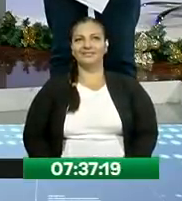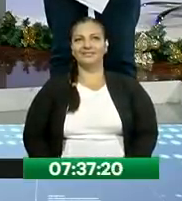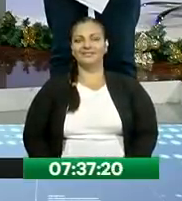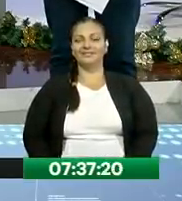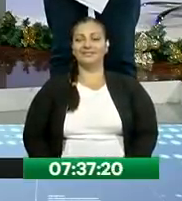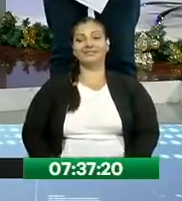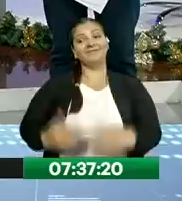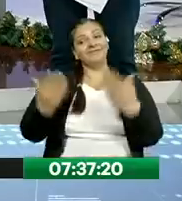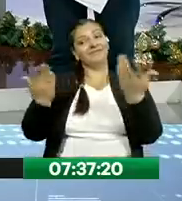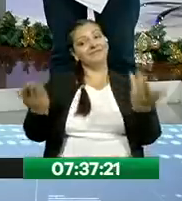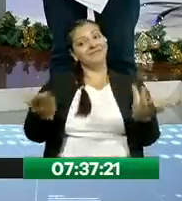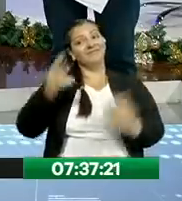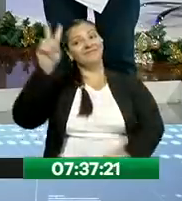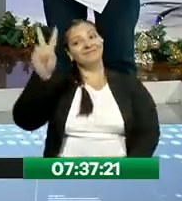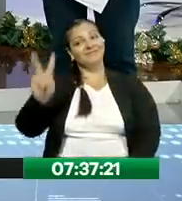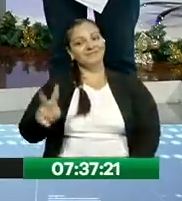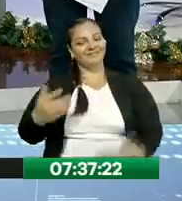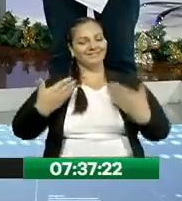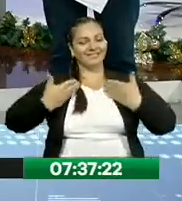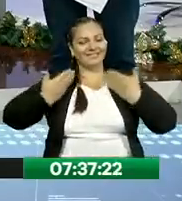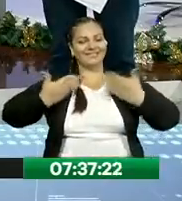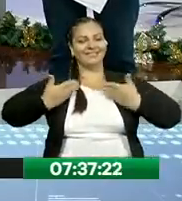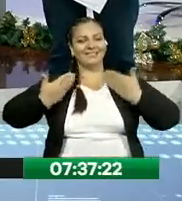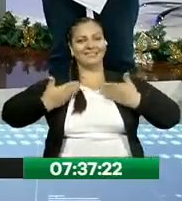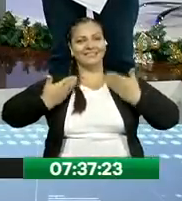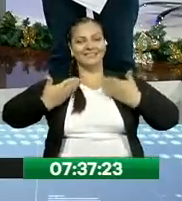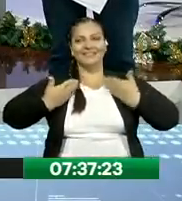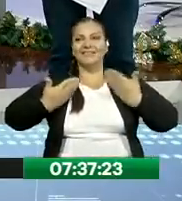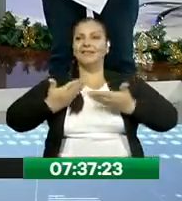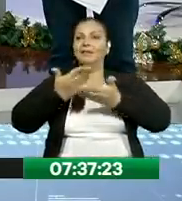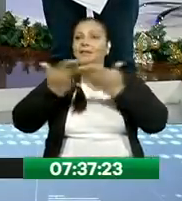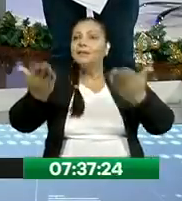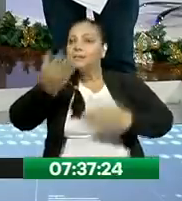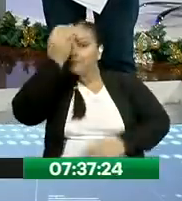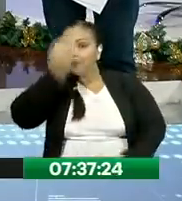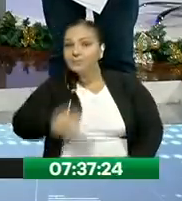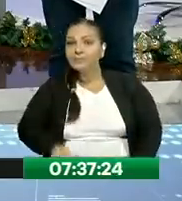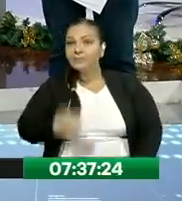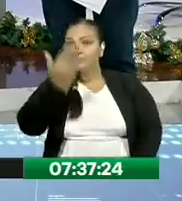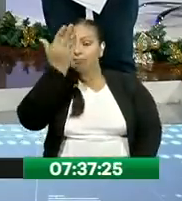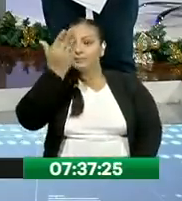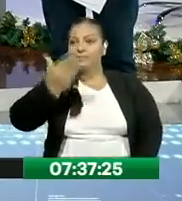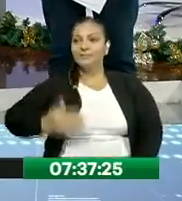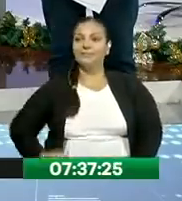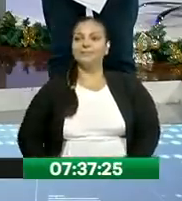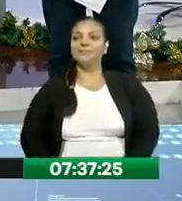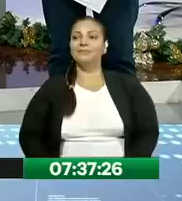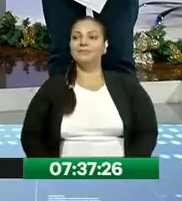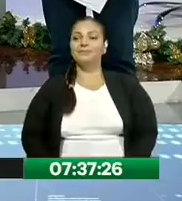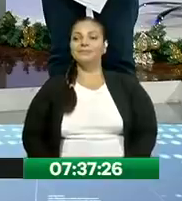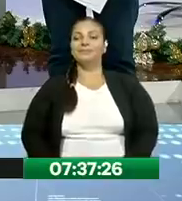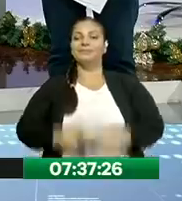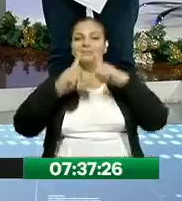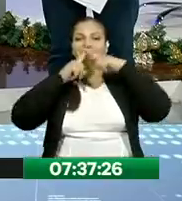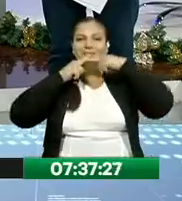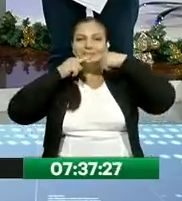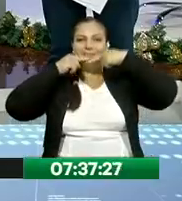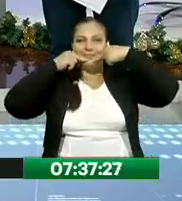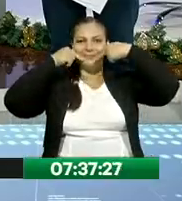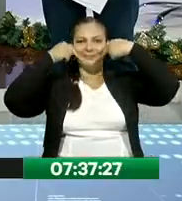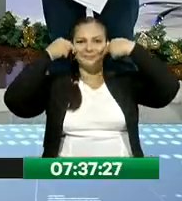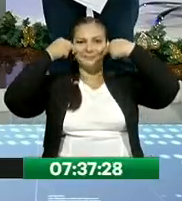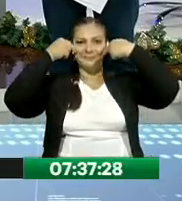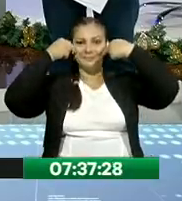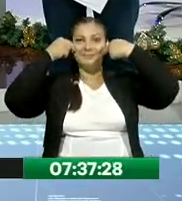Por supuesto, llegó el fin de semana, mi querida Luisa, tocayo, amigos televidentes. Nosotros, con una sonrisa enorme de oreja a